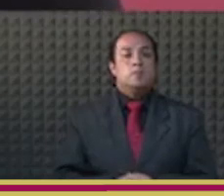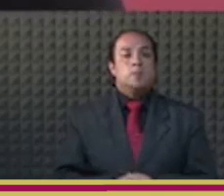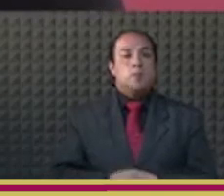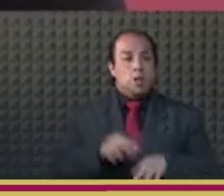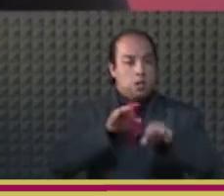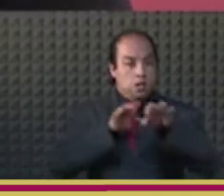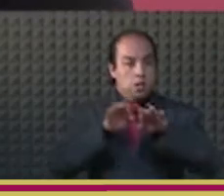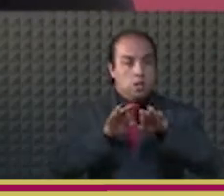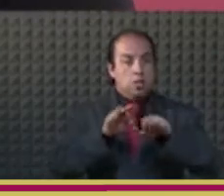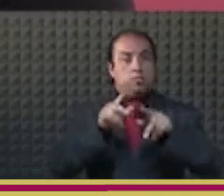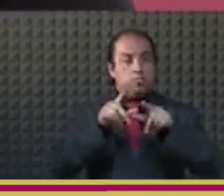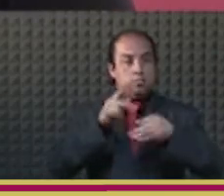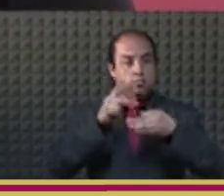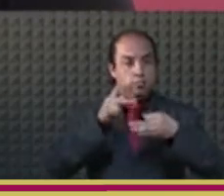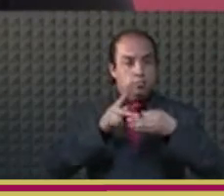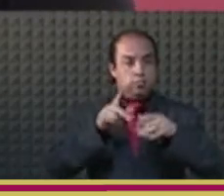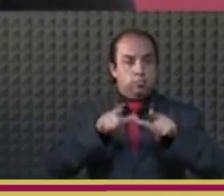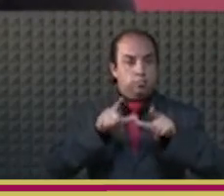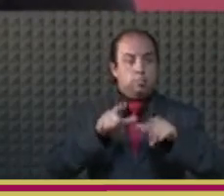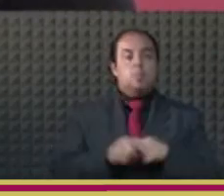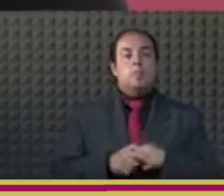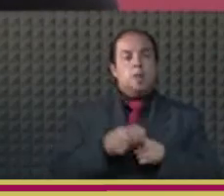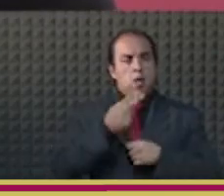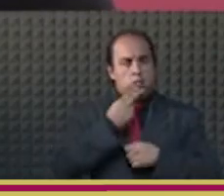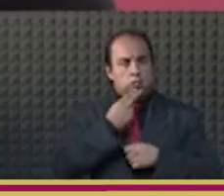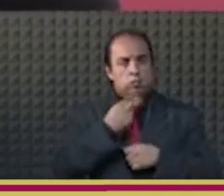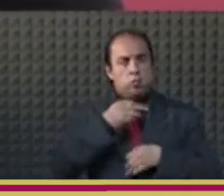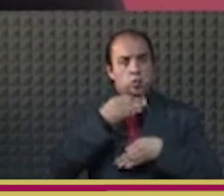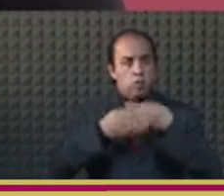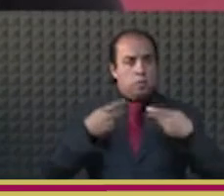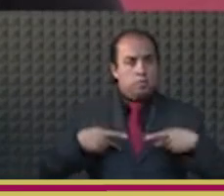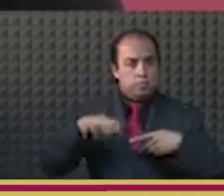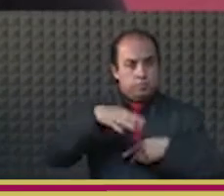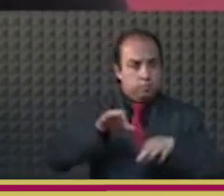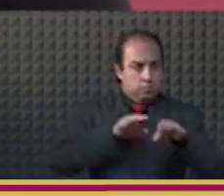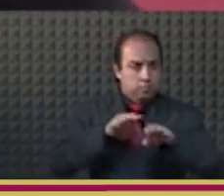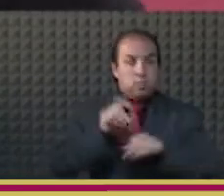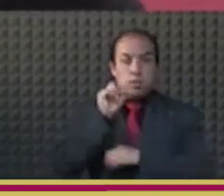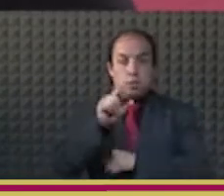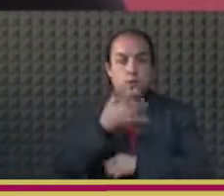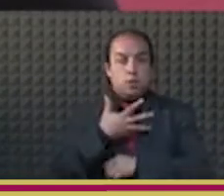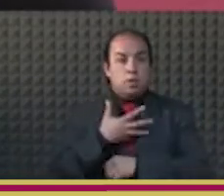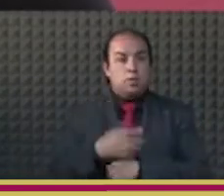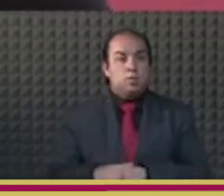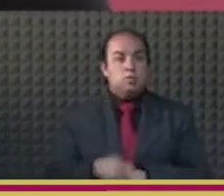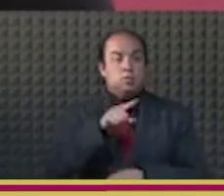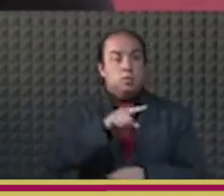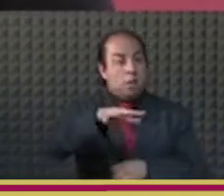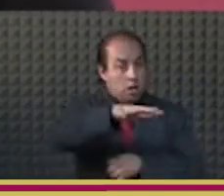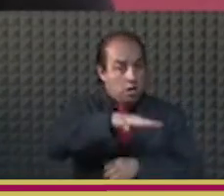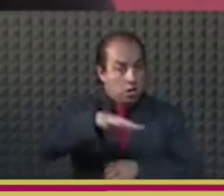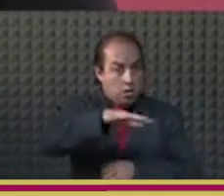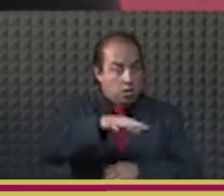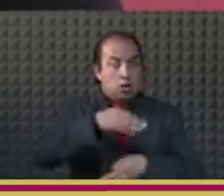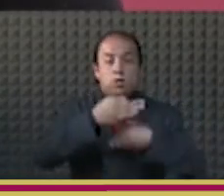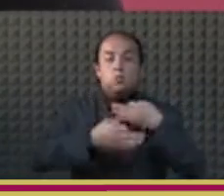será funcional para todos los buscadores de empleo. También tenemos aquí espacio